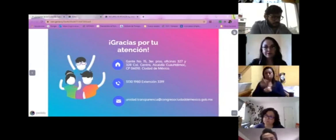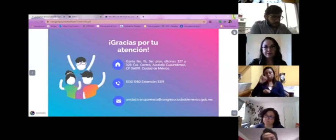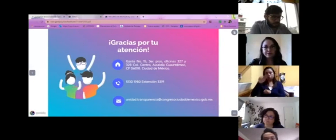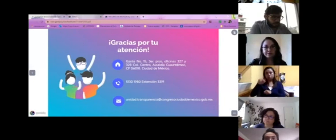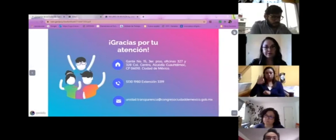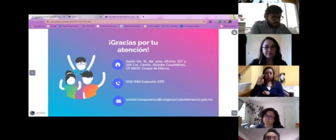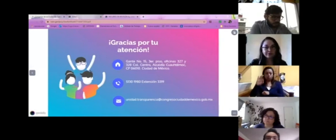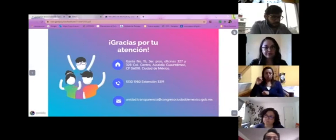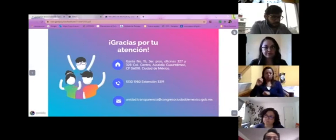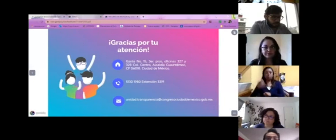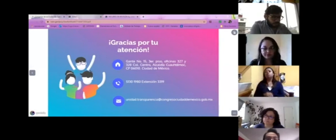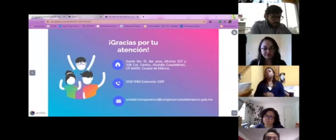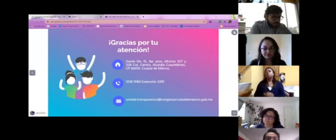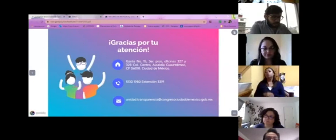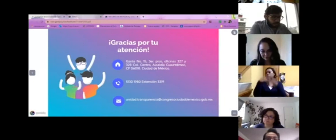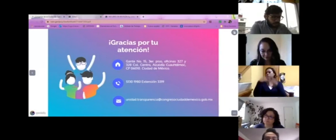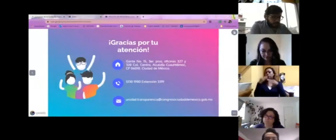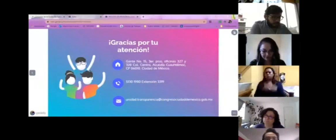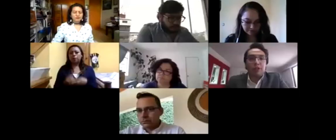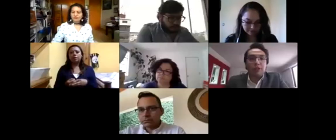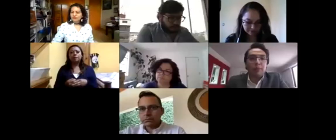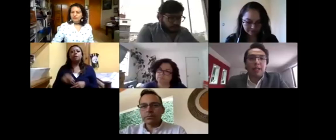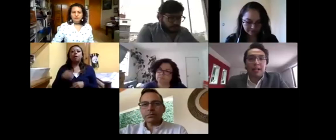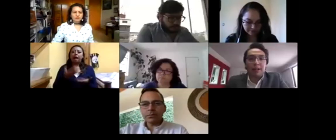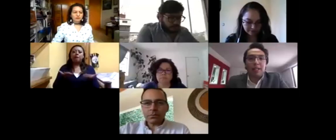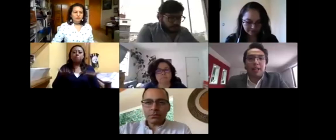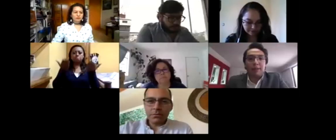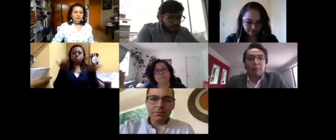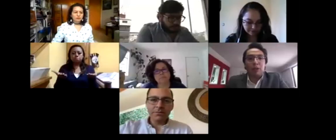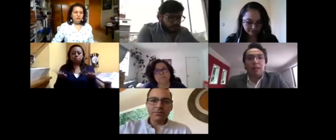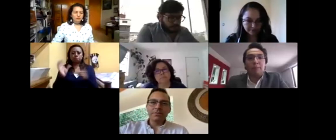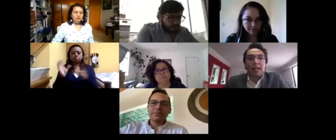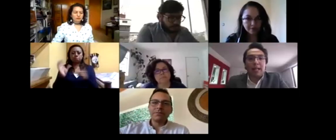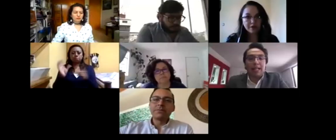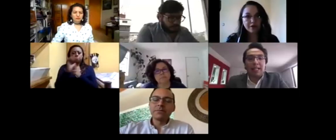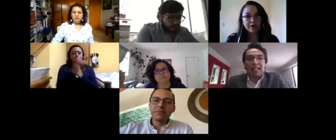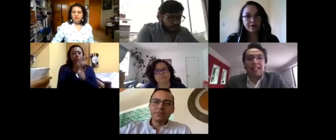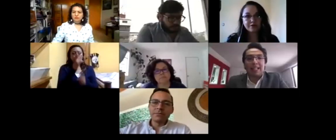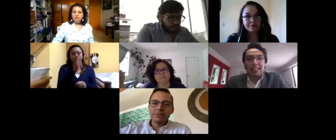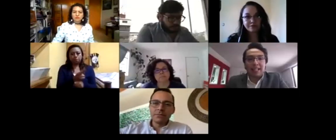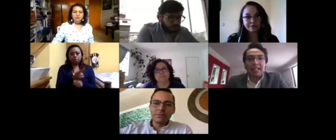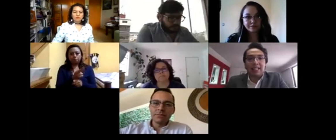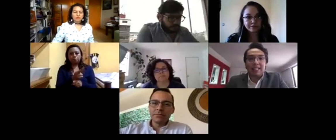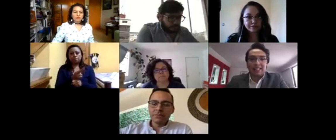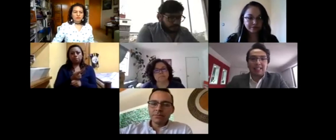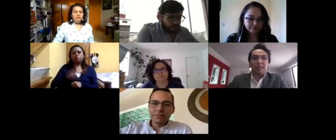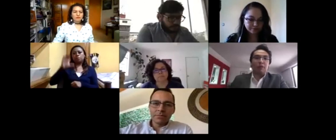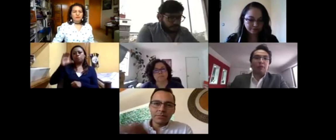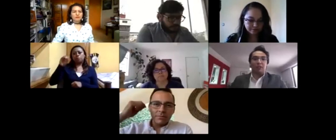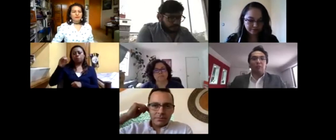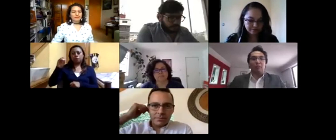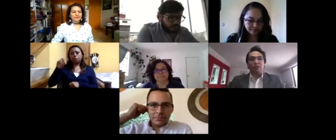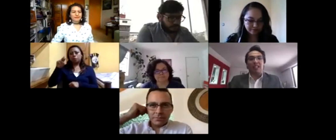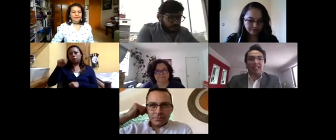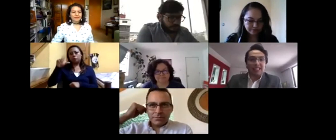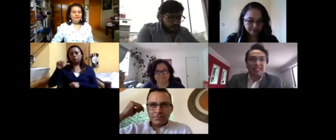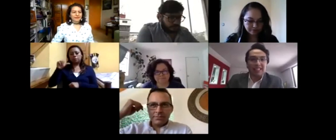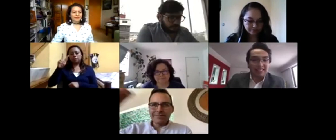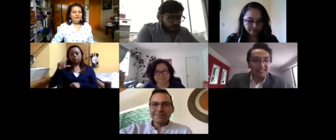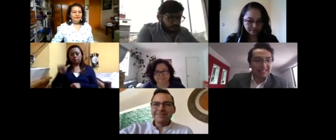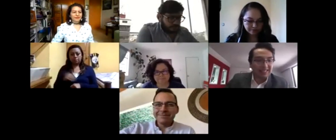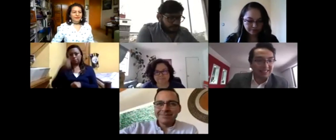en Facebook. Y cedo el uso de la voz a la comisionada María del Carmen Nava Polina para realizar el cierre de este mismo evento. Muchas